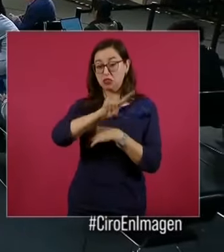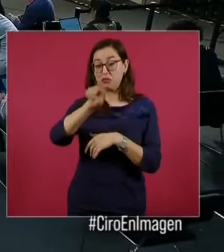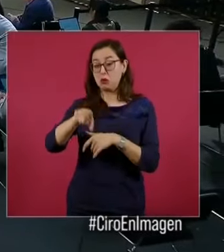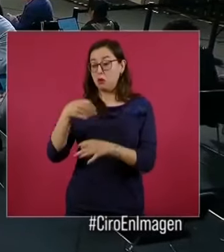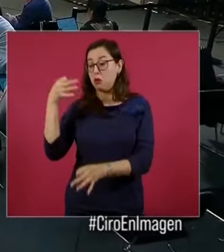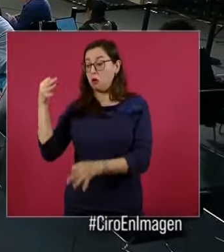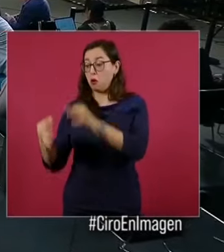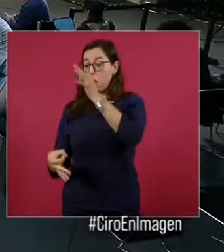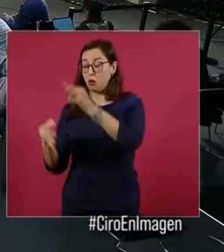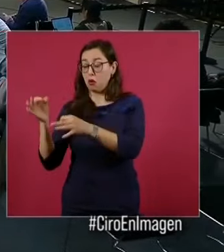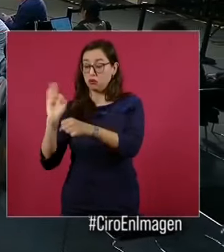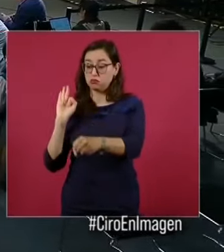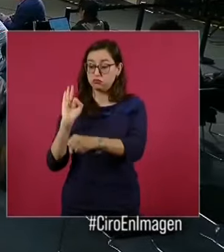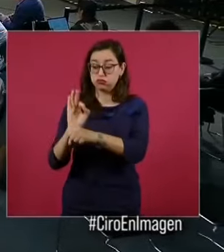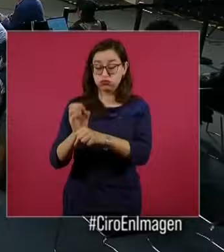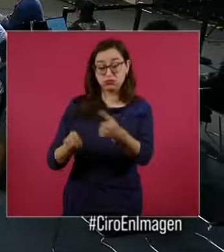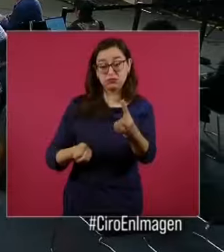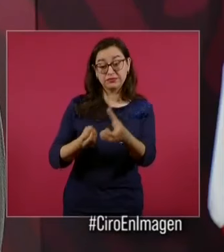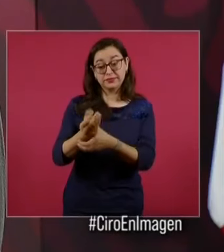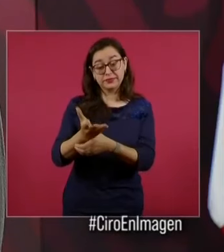hay que comprender